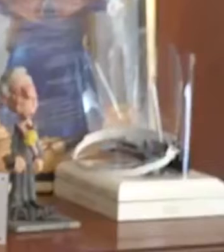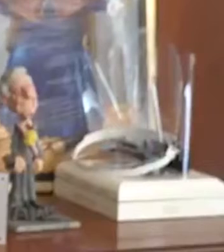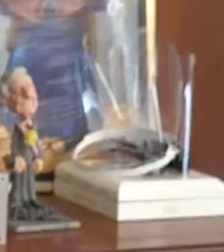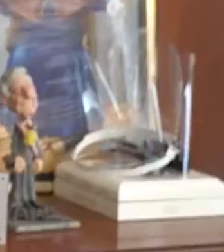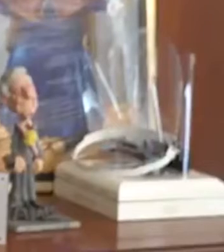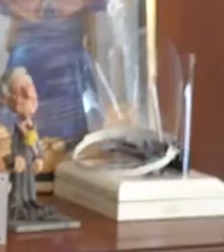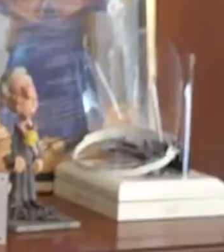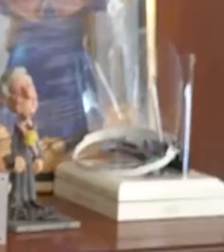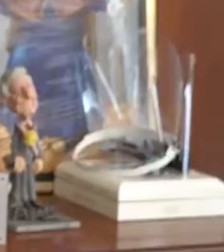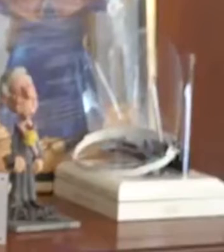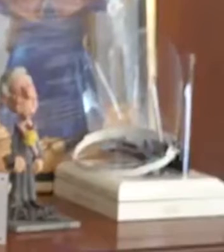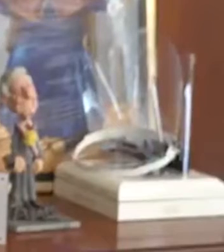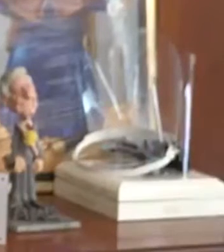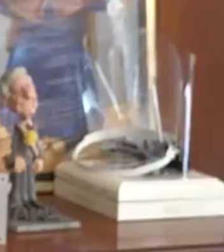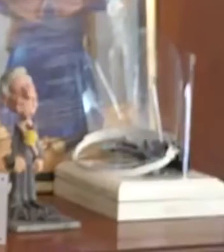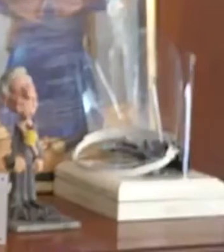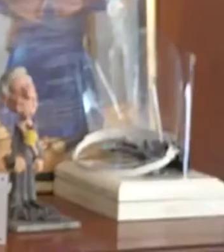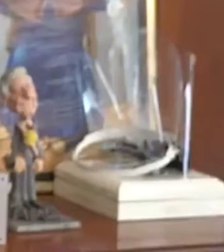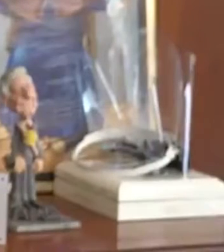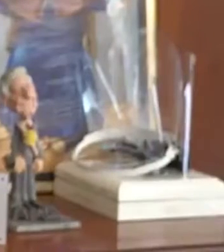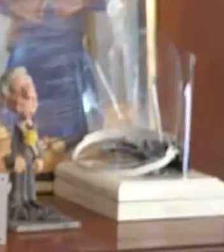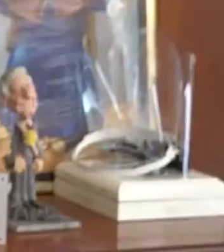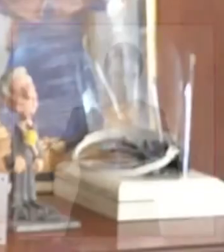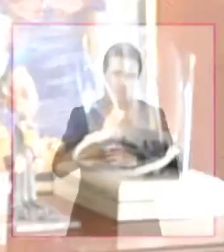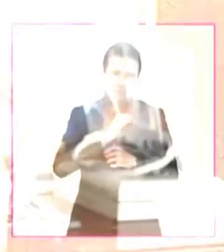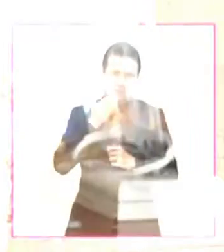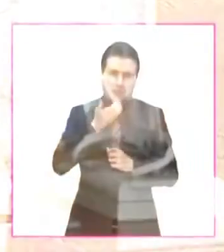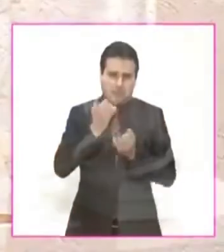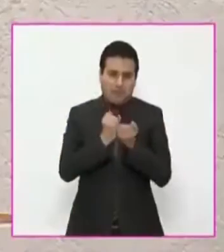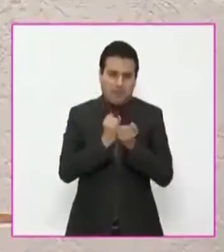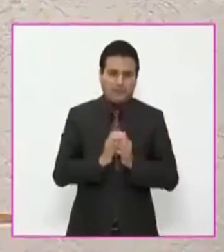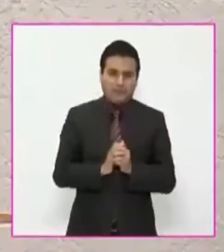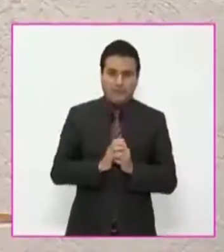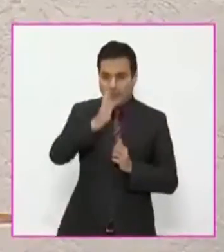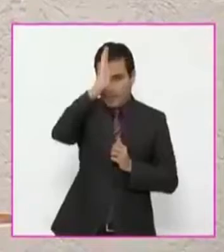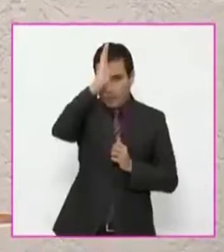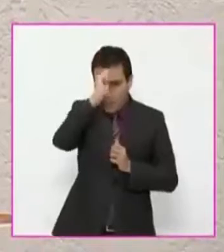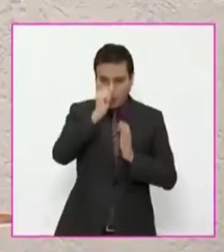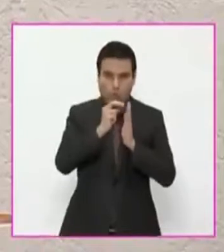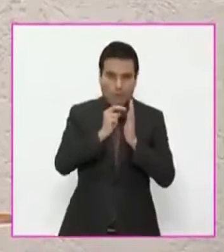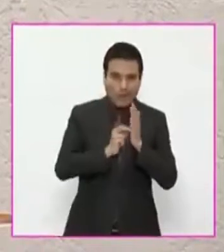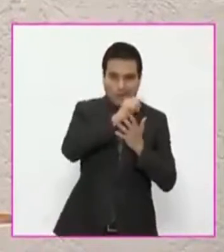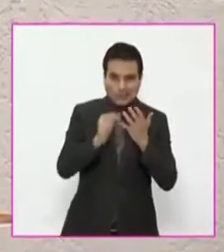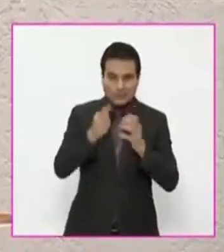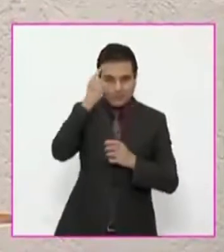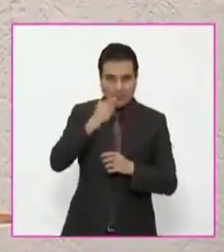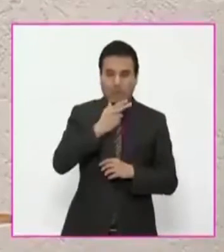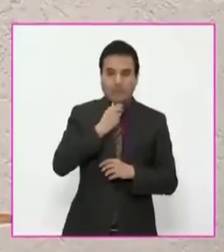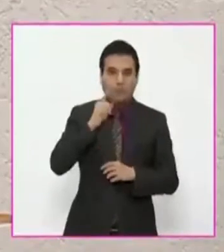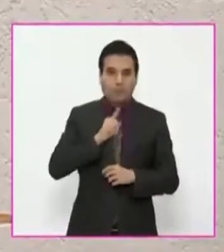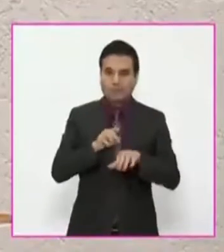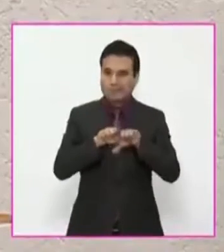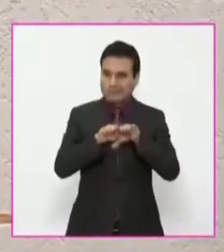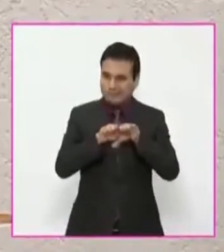la noticia no ha caído bien en muchos partidos políticos, incluyendo Morena. Será interesante ver la manera en que los partidos políticos dejan